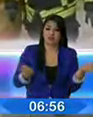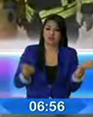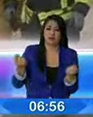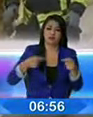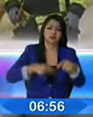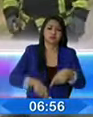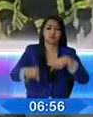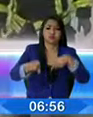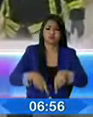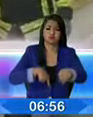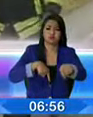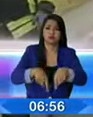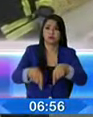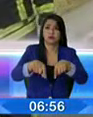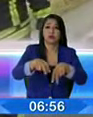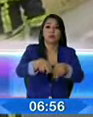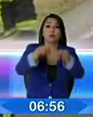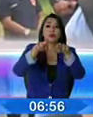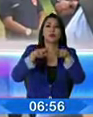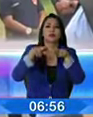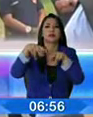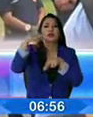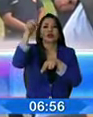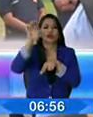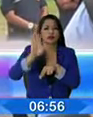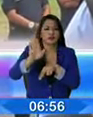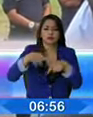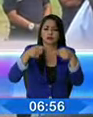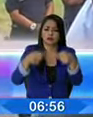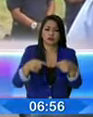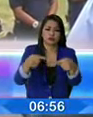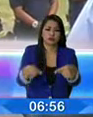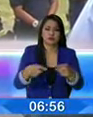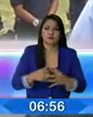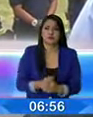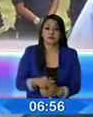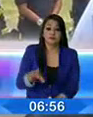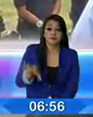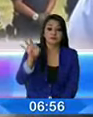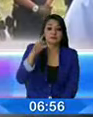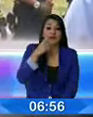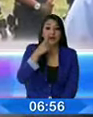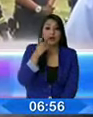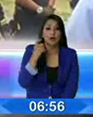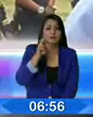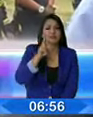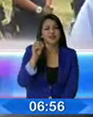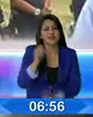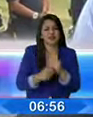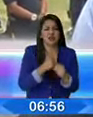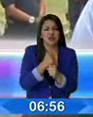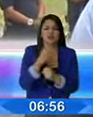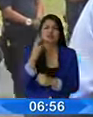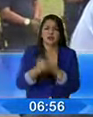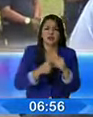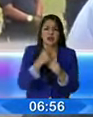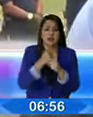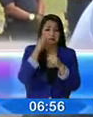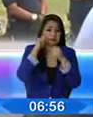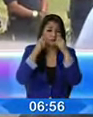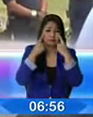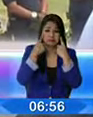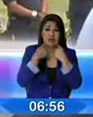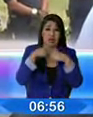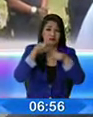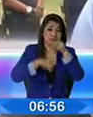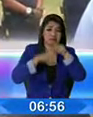a través del puente alterno norte. Es de sexo masculino, eso sí, y de aproximadamente entre 20 y 30 años, está desfigurado, pero por la